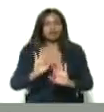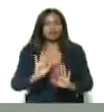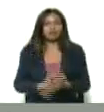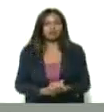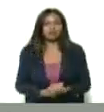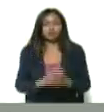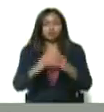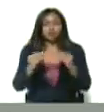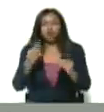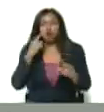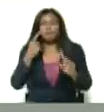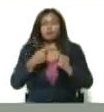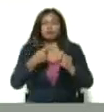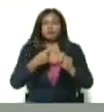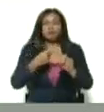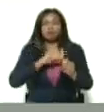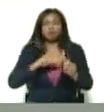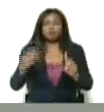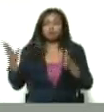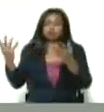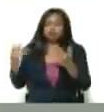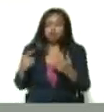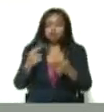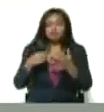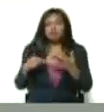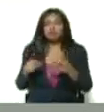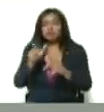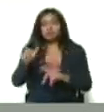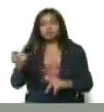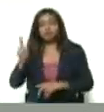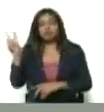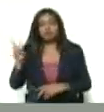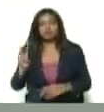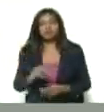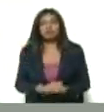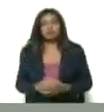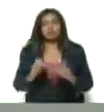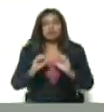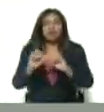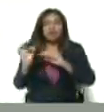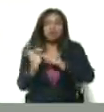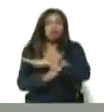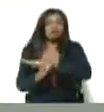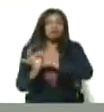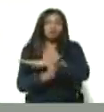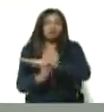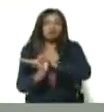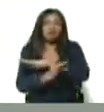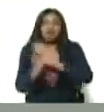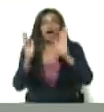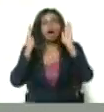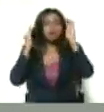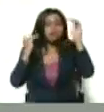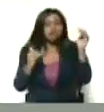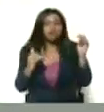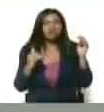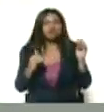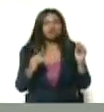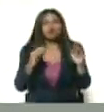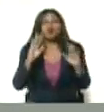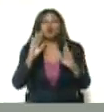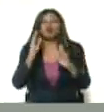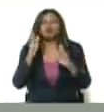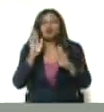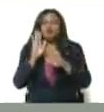Todo caso positivo que pudiera venir en los migrantes venezolanos quedará en la frontera, será atendido, será